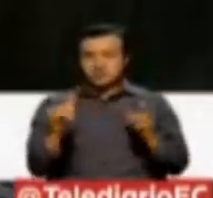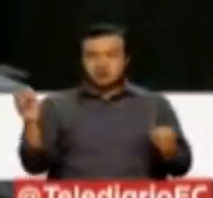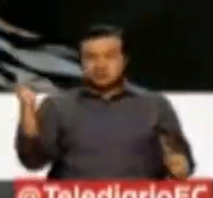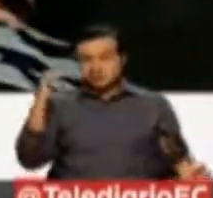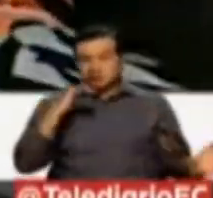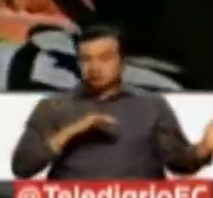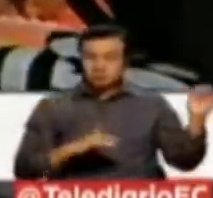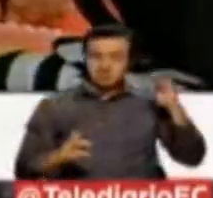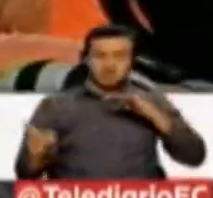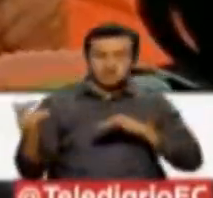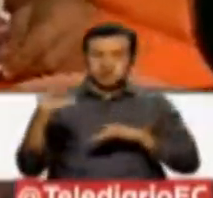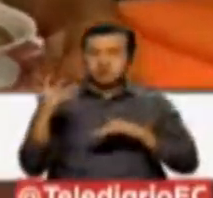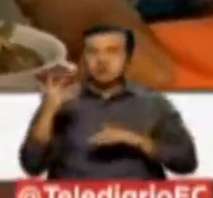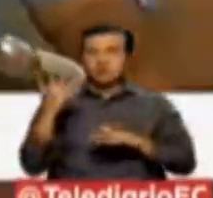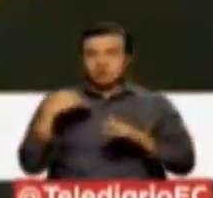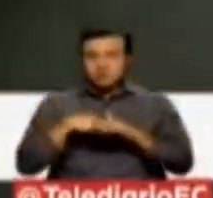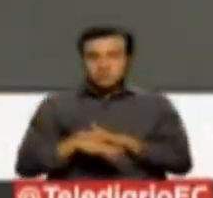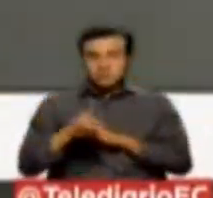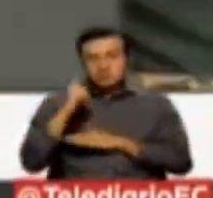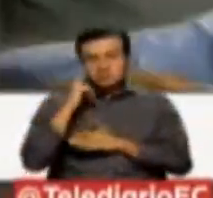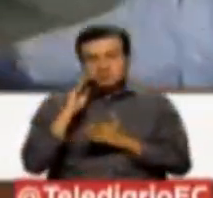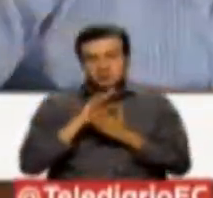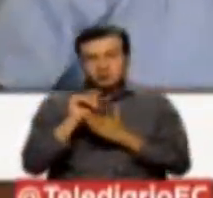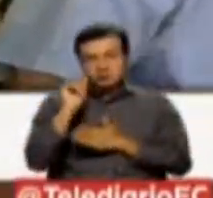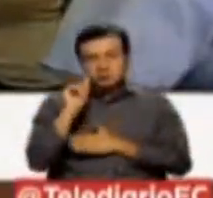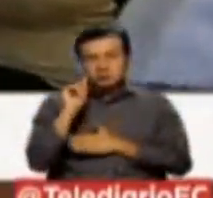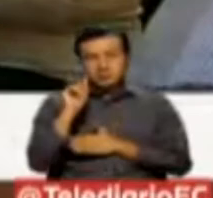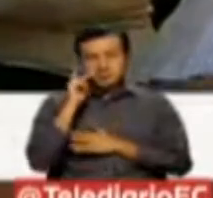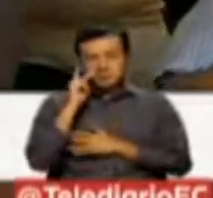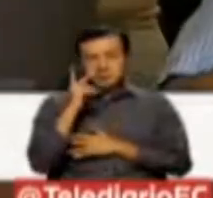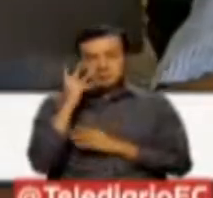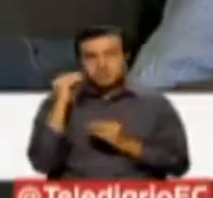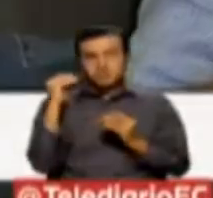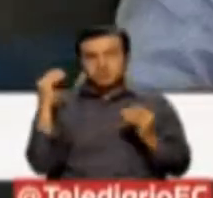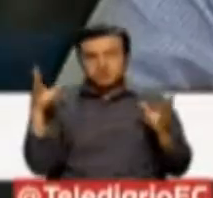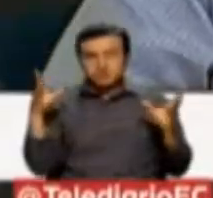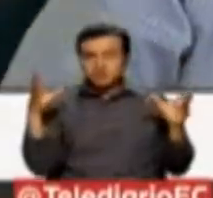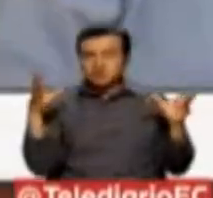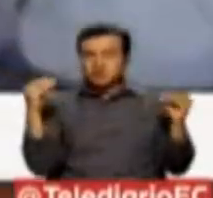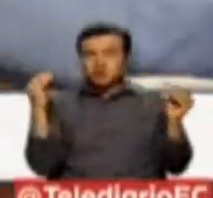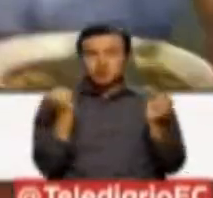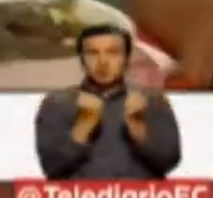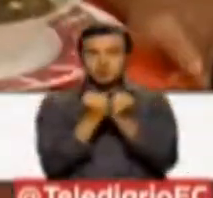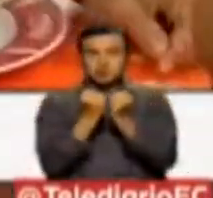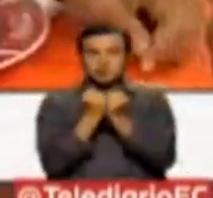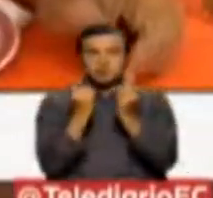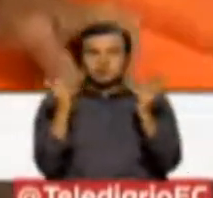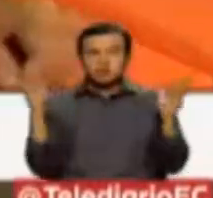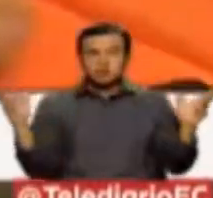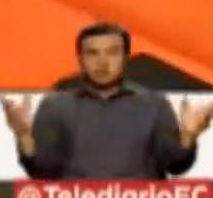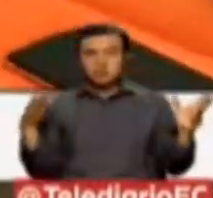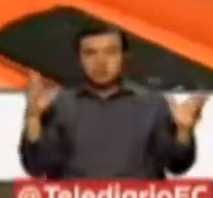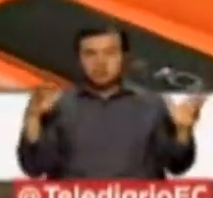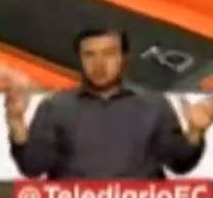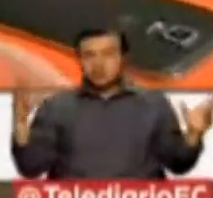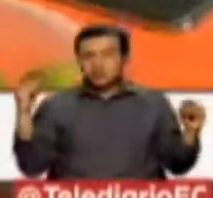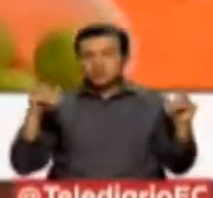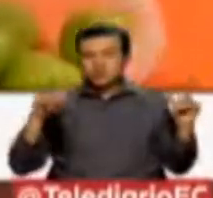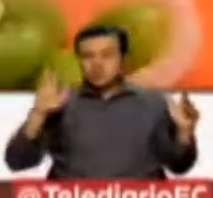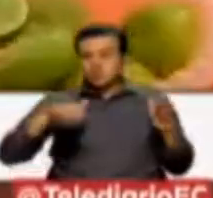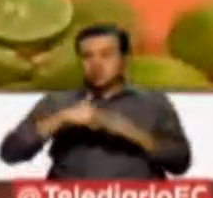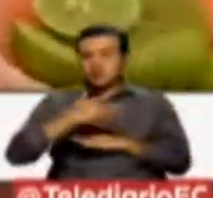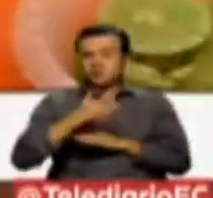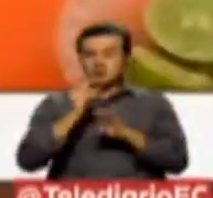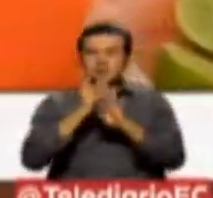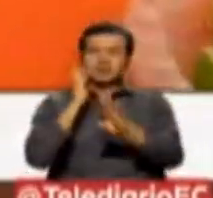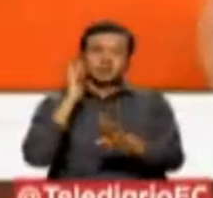están acá. Yo me voy a meter, perdón, Wilmer, un poquito, porque aquí está llenecito esto. No sé qué pasará cuando se llene más. Hay que tener gente afuera